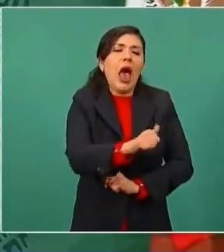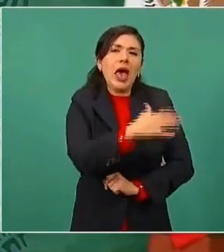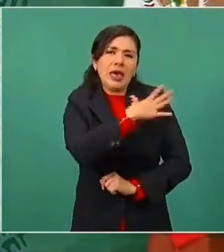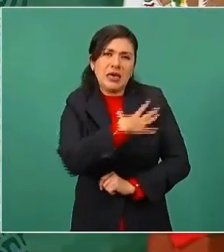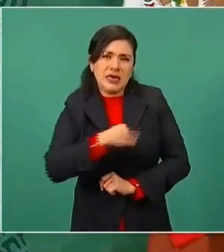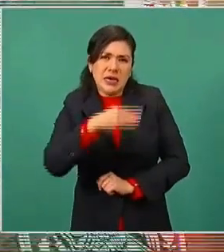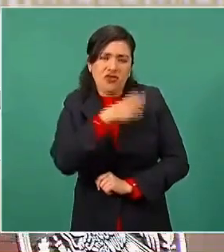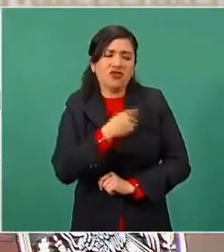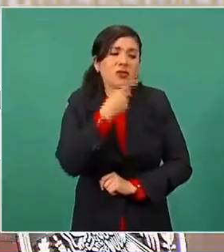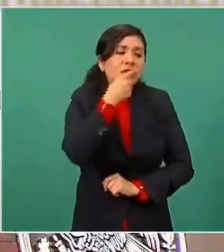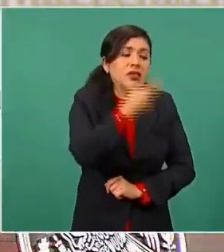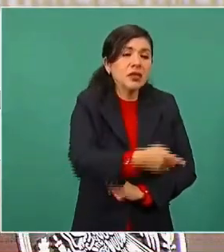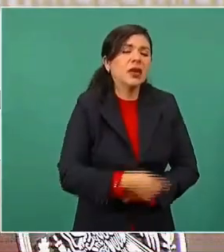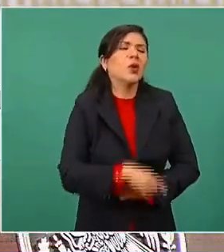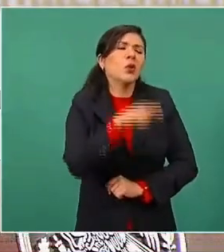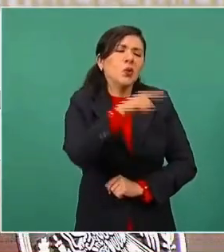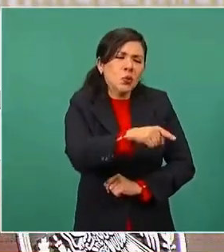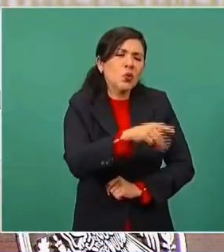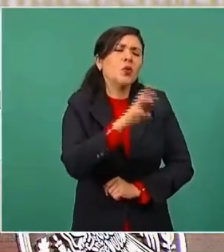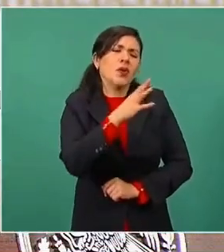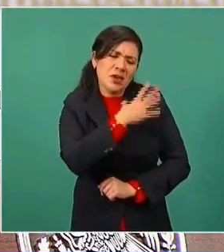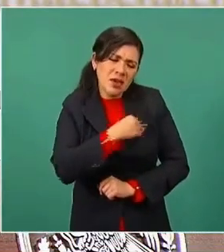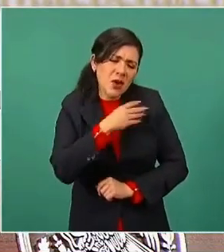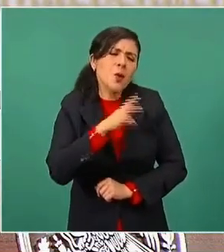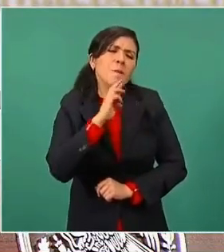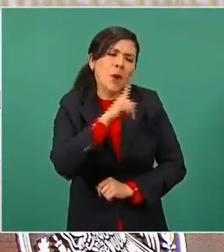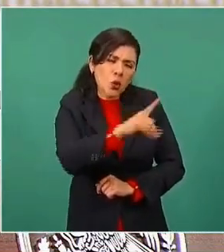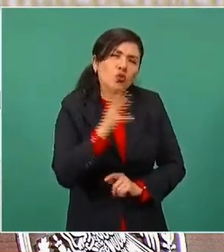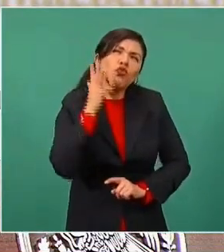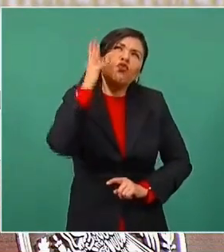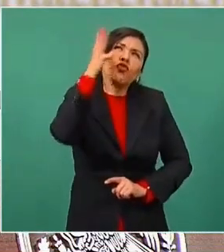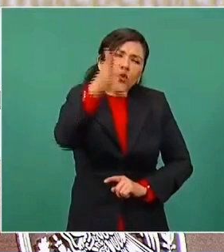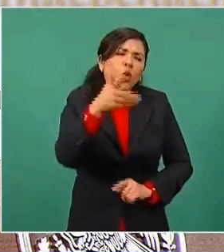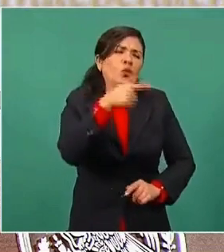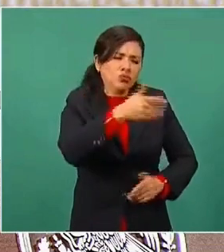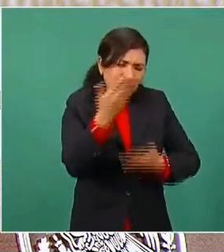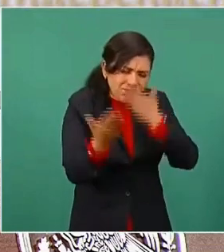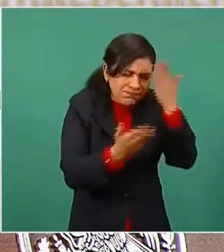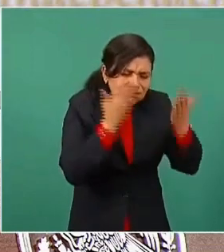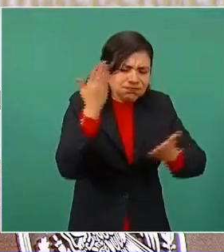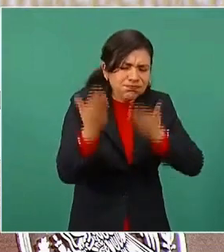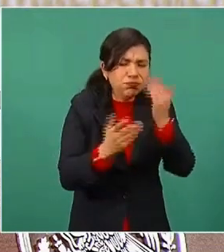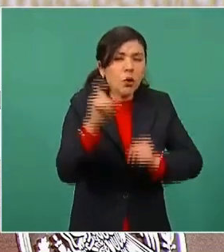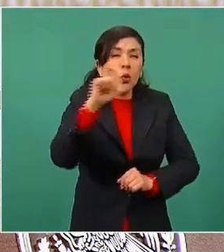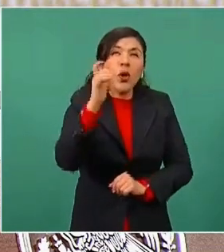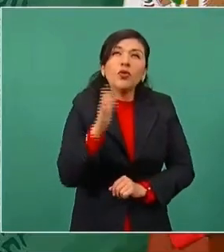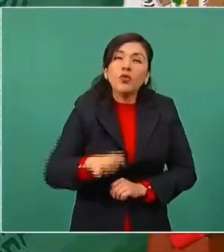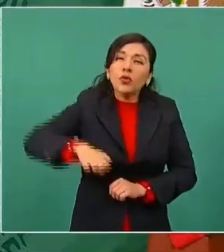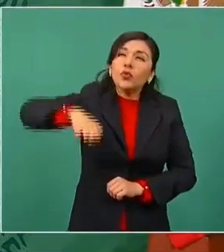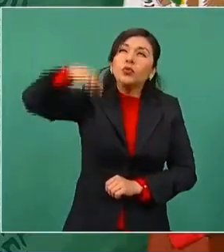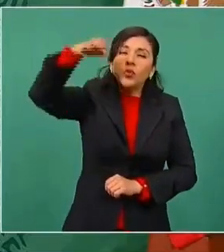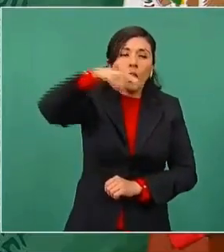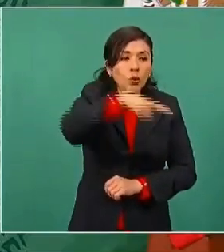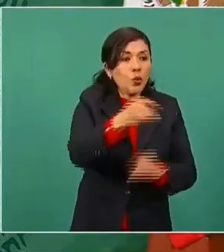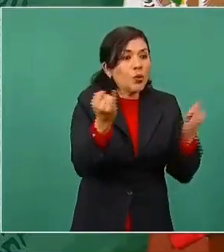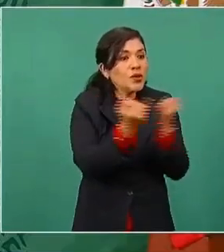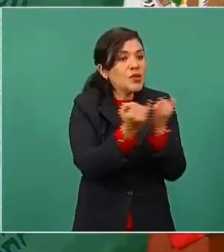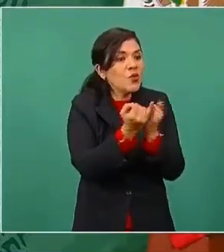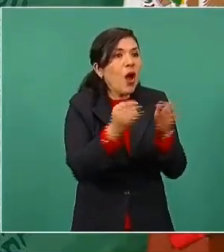pero se les recomendaba: estudia para que cuando seas grande seas como don fulano,